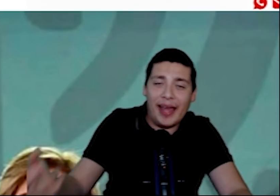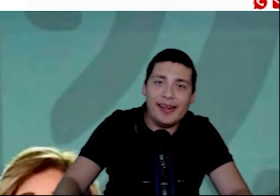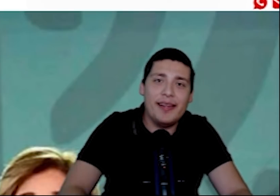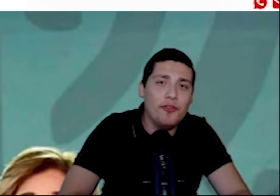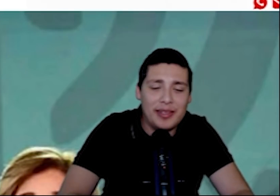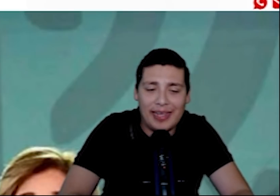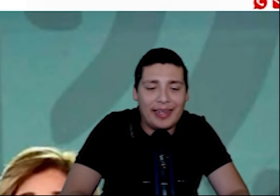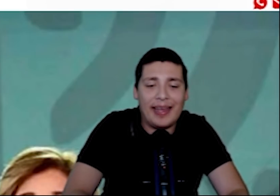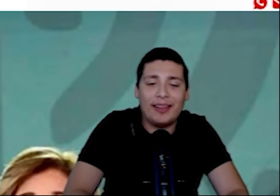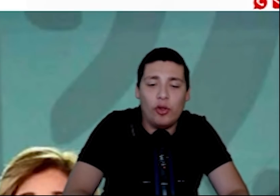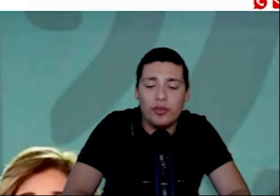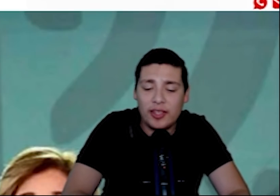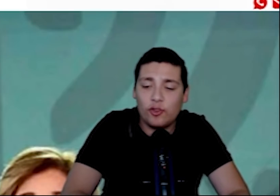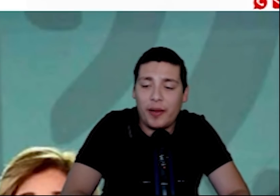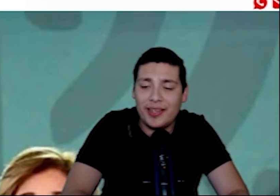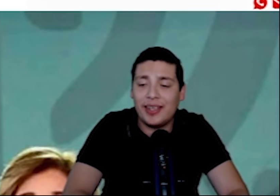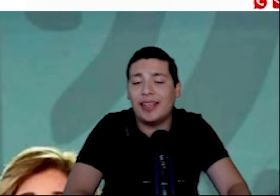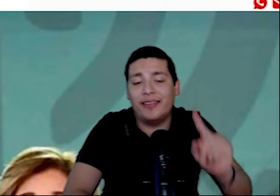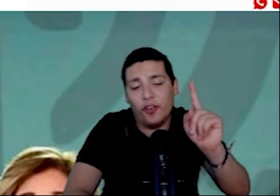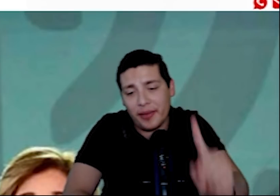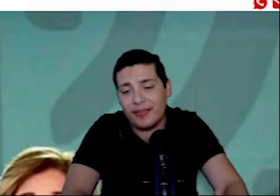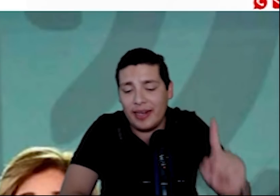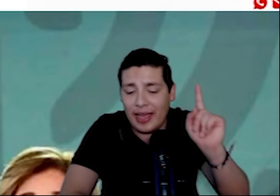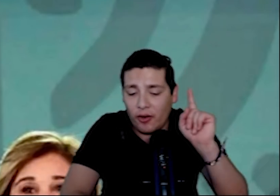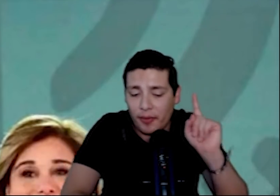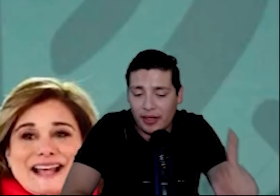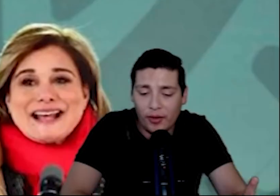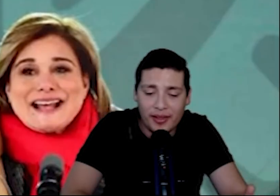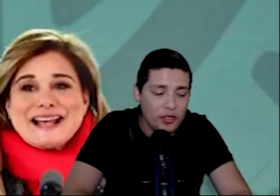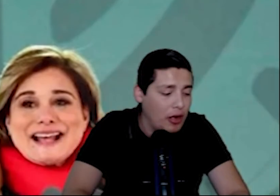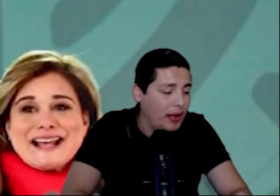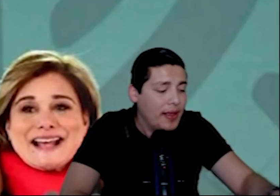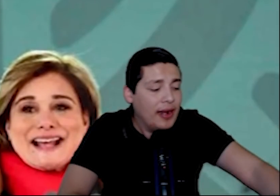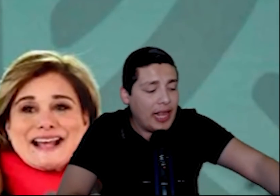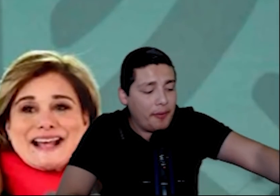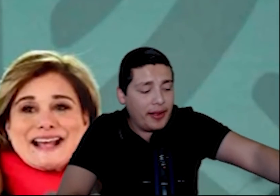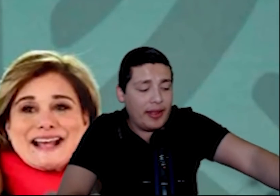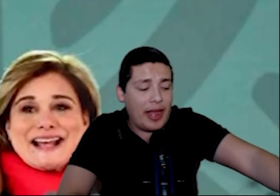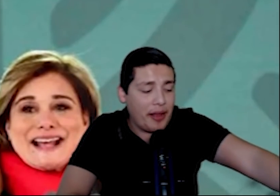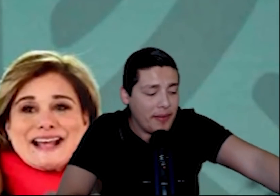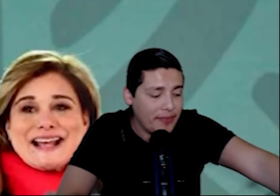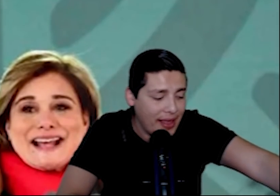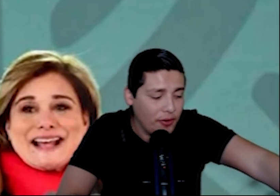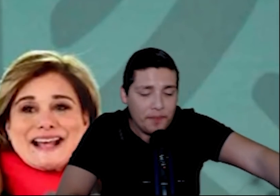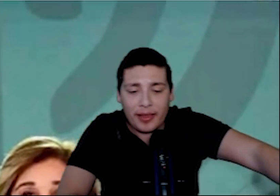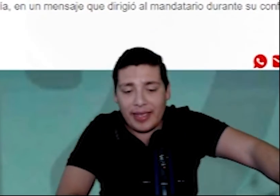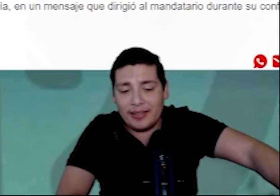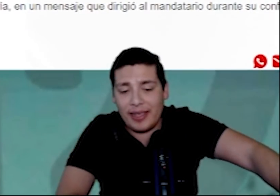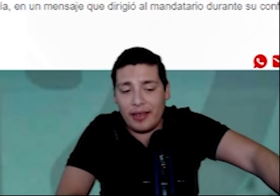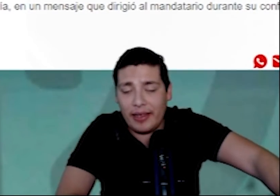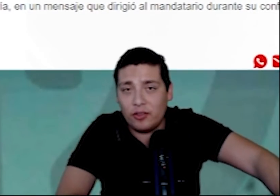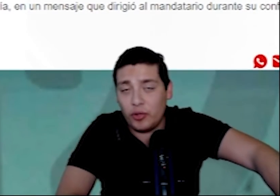mandarle un mensaje a todos estos panistas. Anteriormente la gobernadora de Chihuahua le había mandado